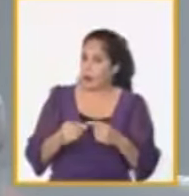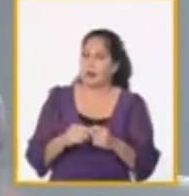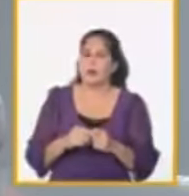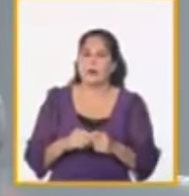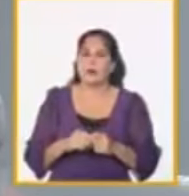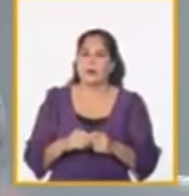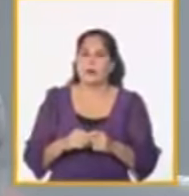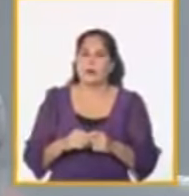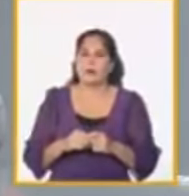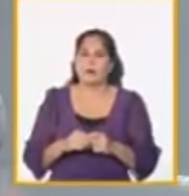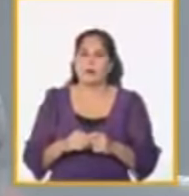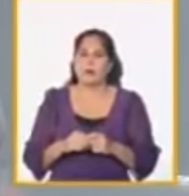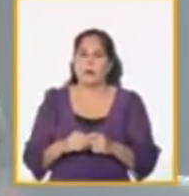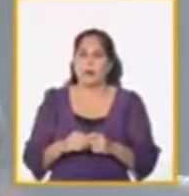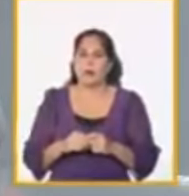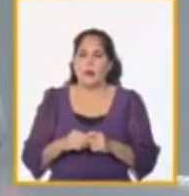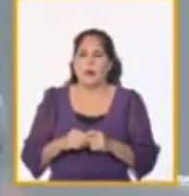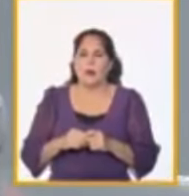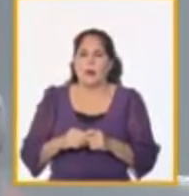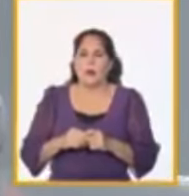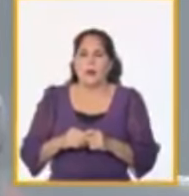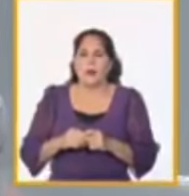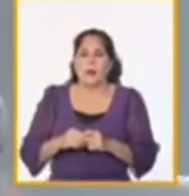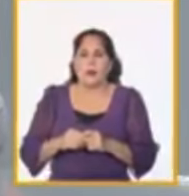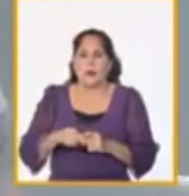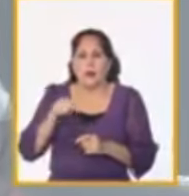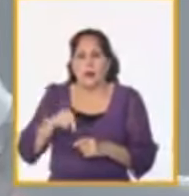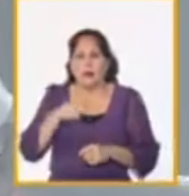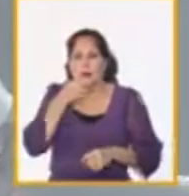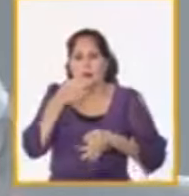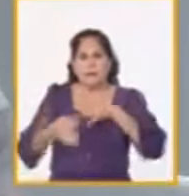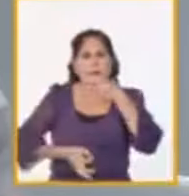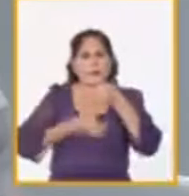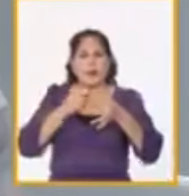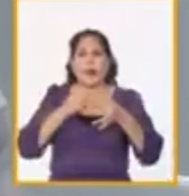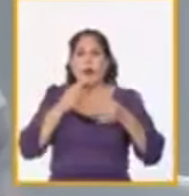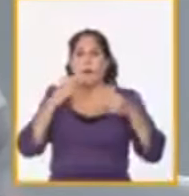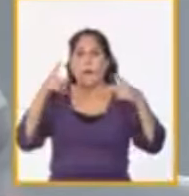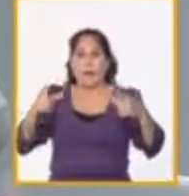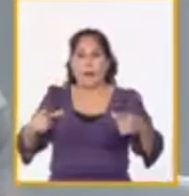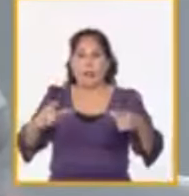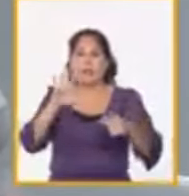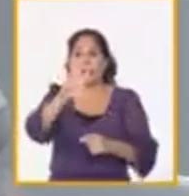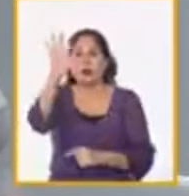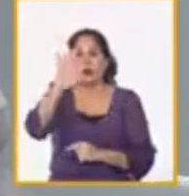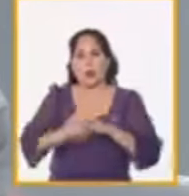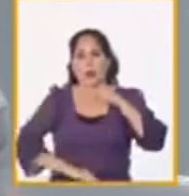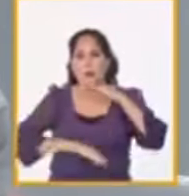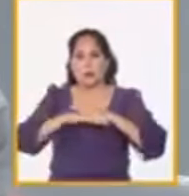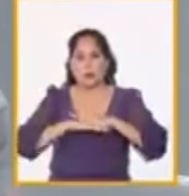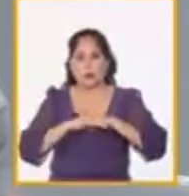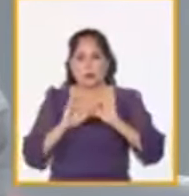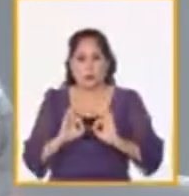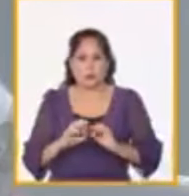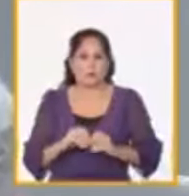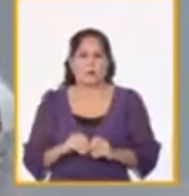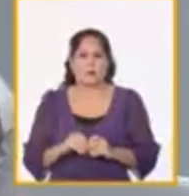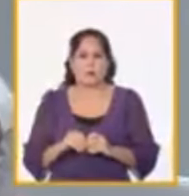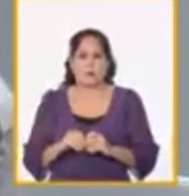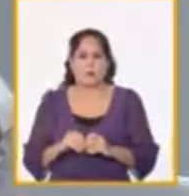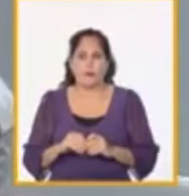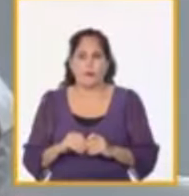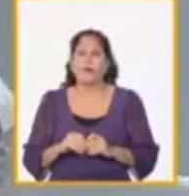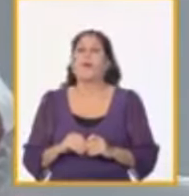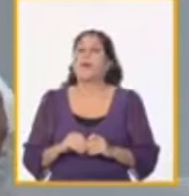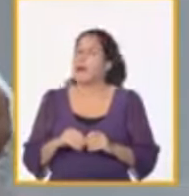No obstante, nosotros hoy podemos explicar, los embalses están al 55% y